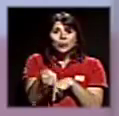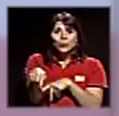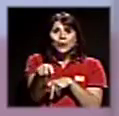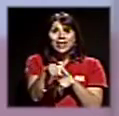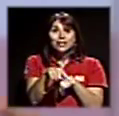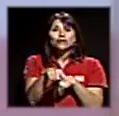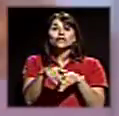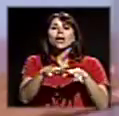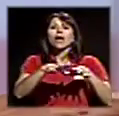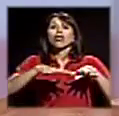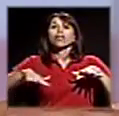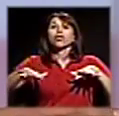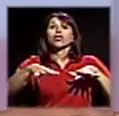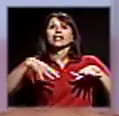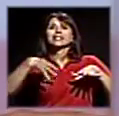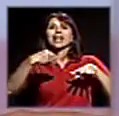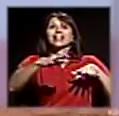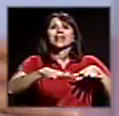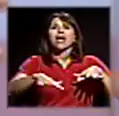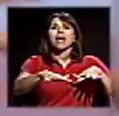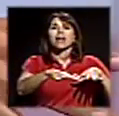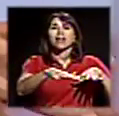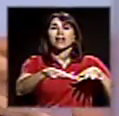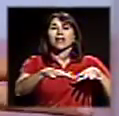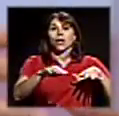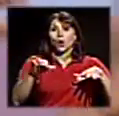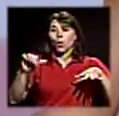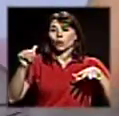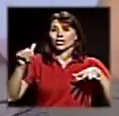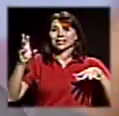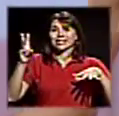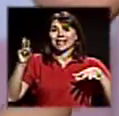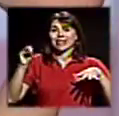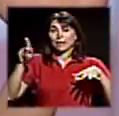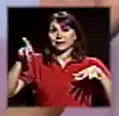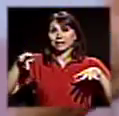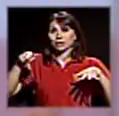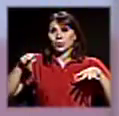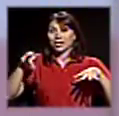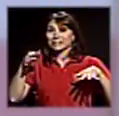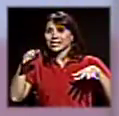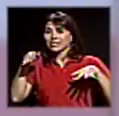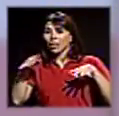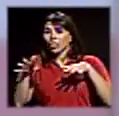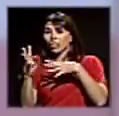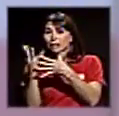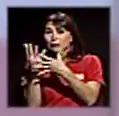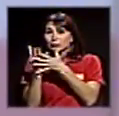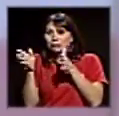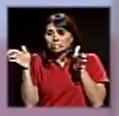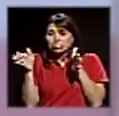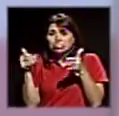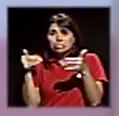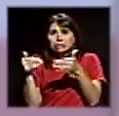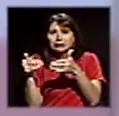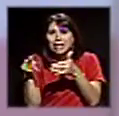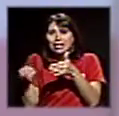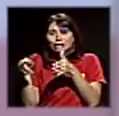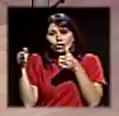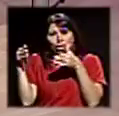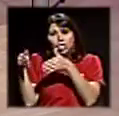salir que tenían, los otros 60 internos que estaban en una habitación más pequeña que esto, no salían.